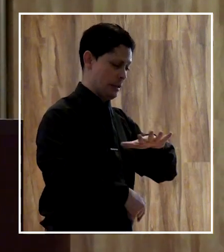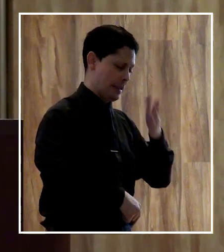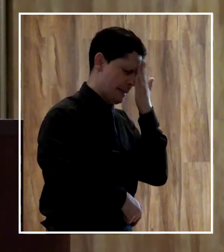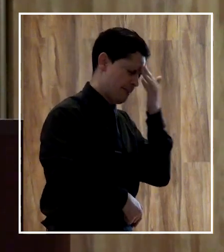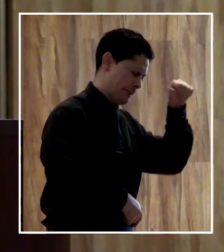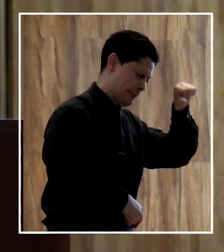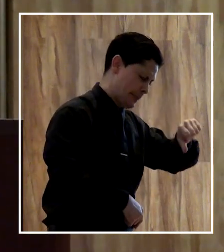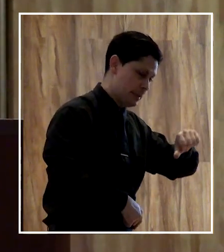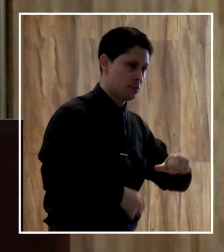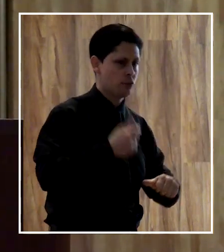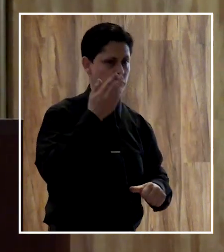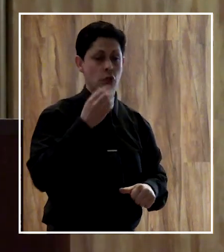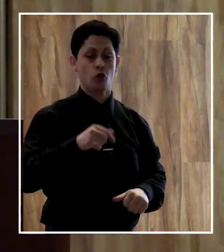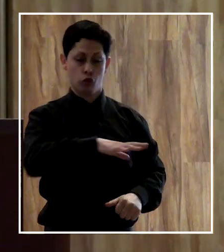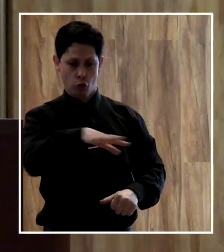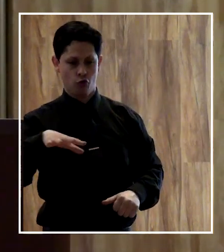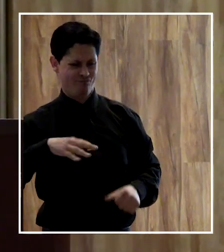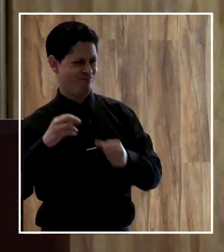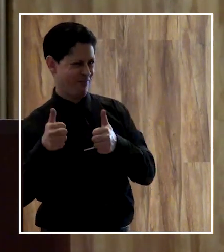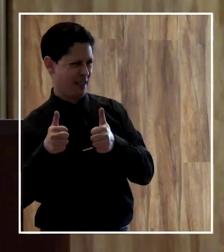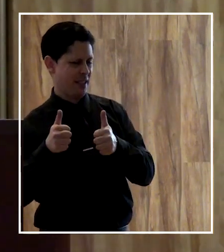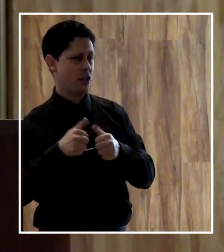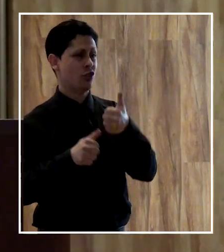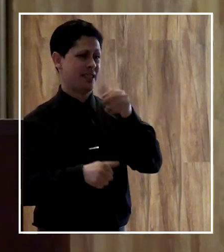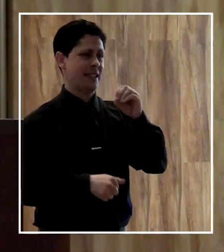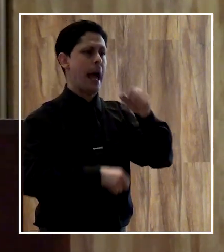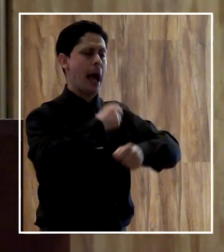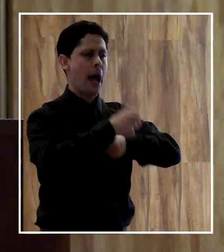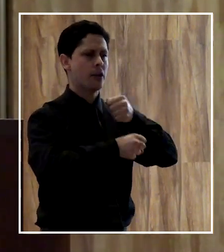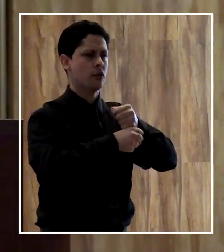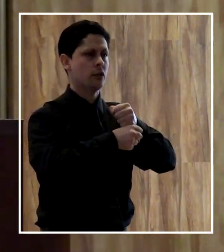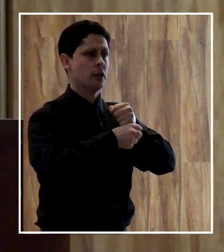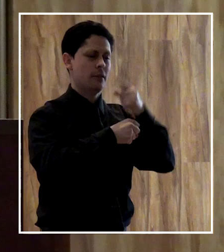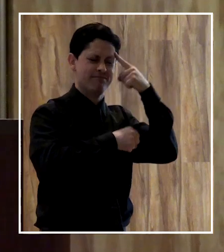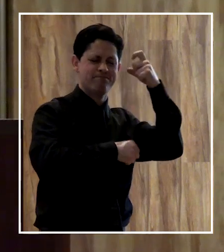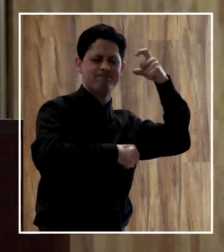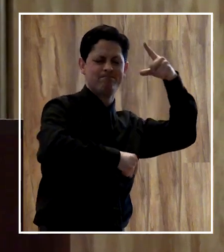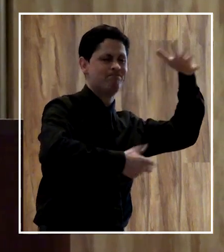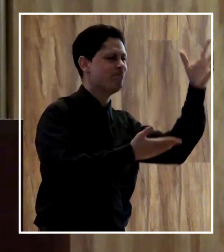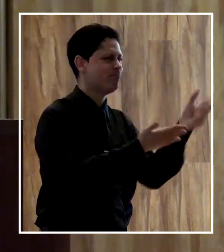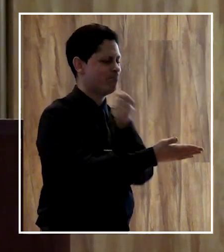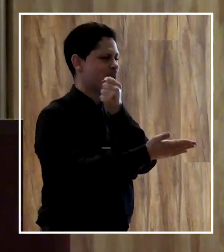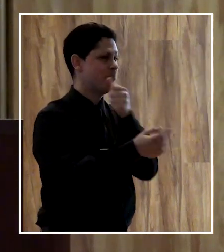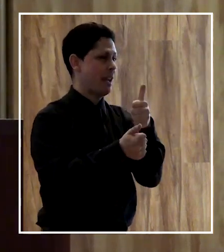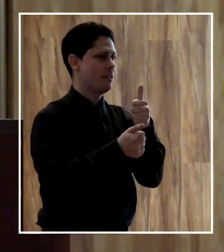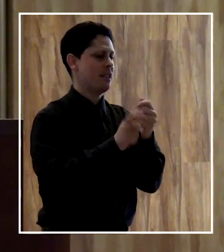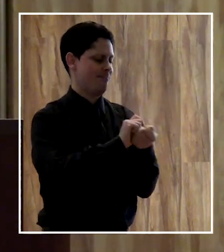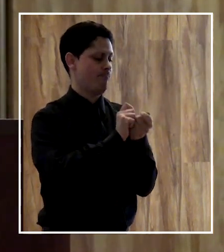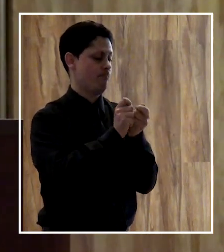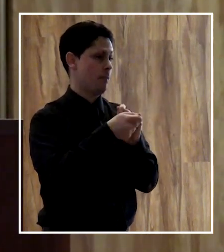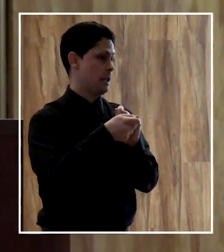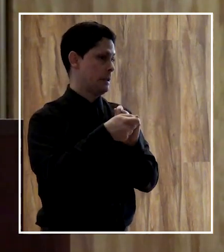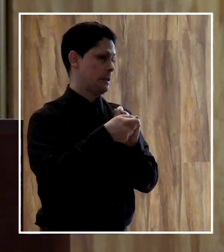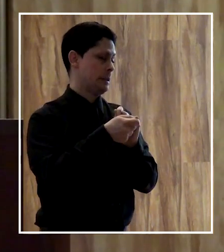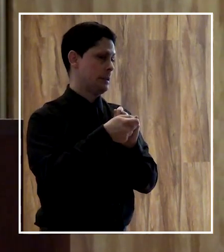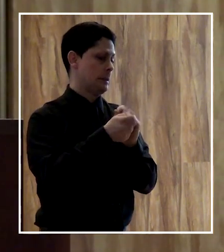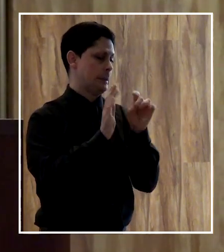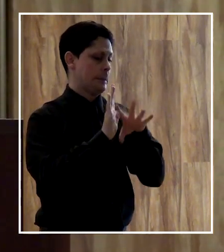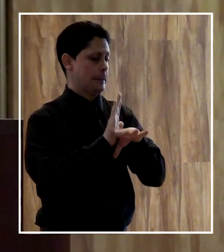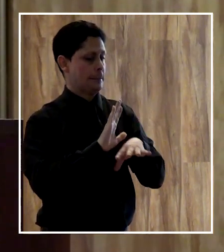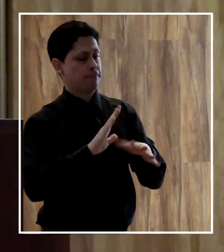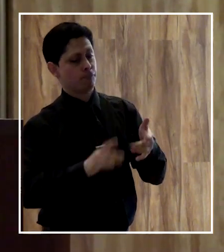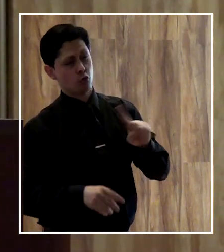en la educación chilena en los últimos 60 años, ¿no? Hemos tenido sueños gloriosos y hemos tenido reformas no tan